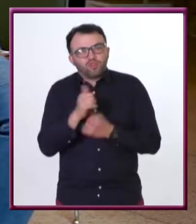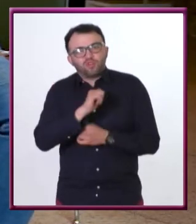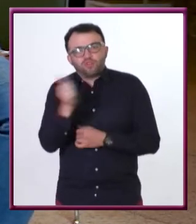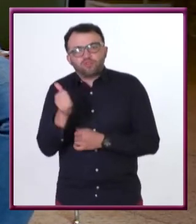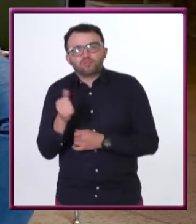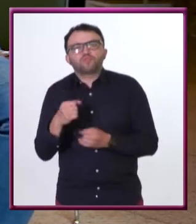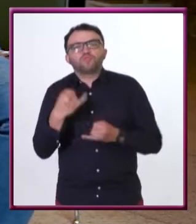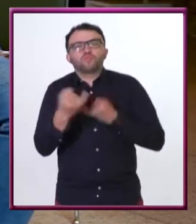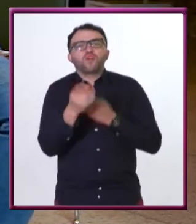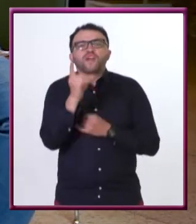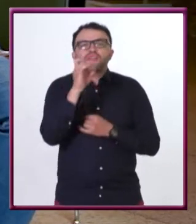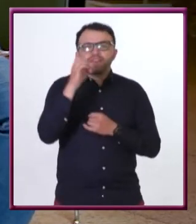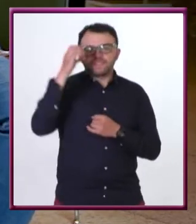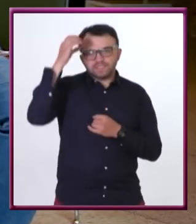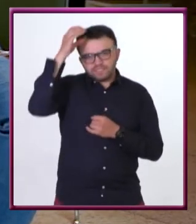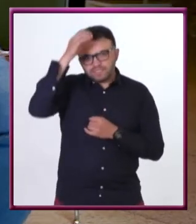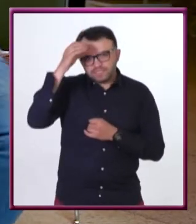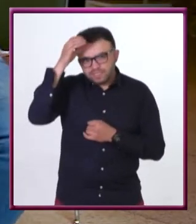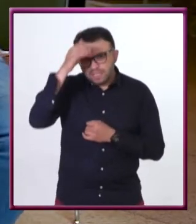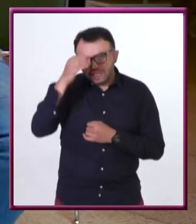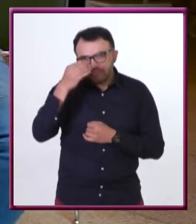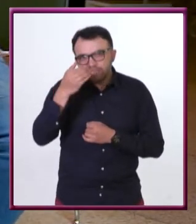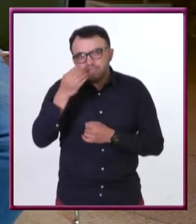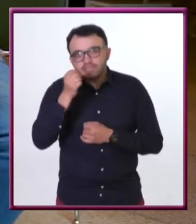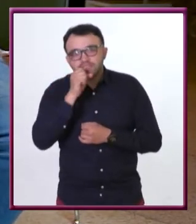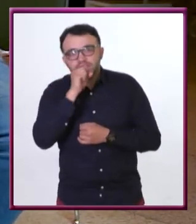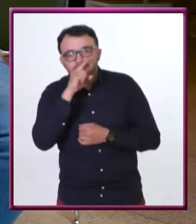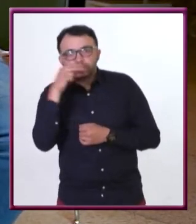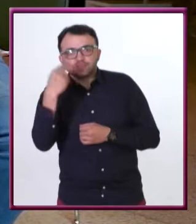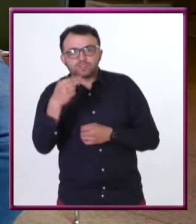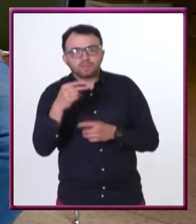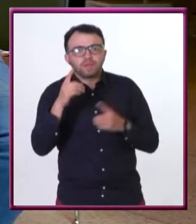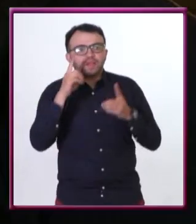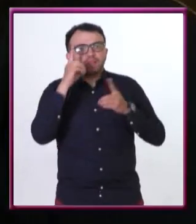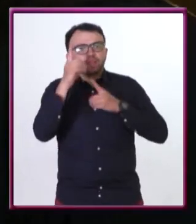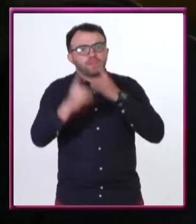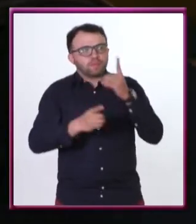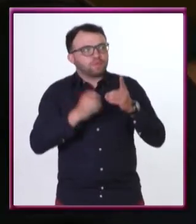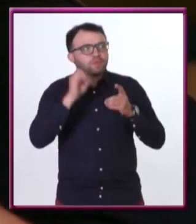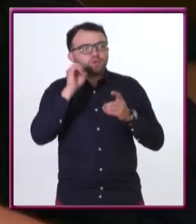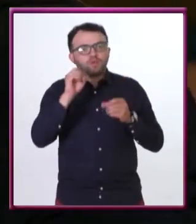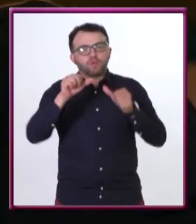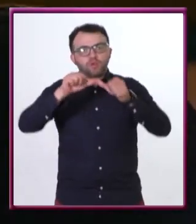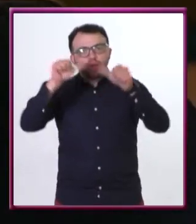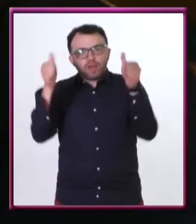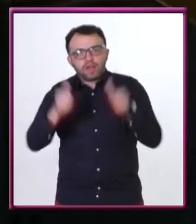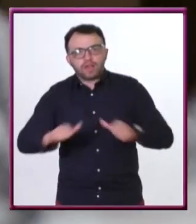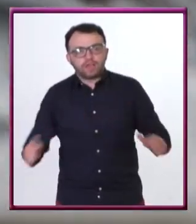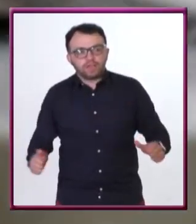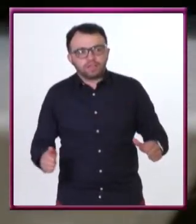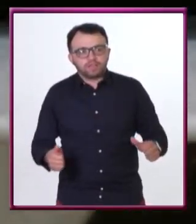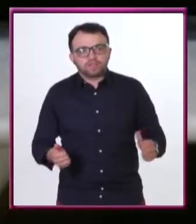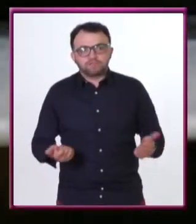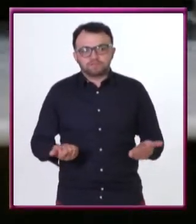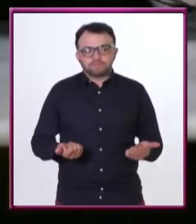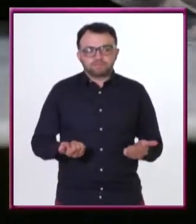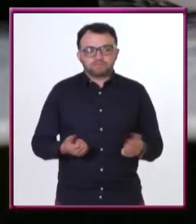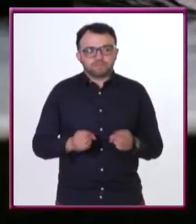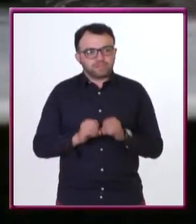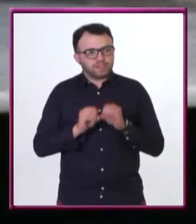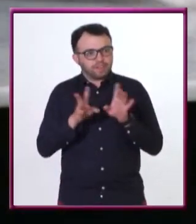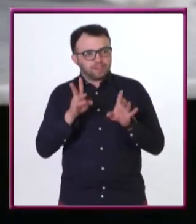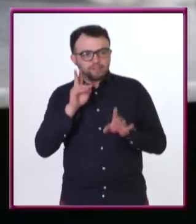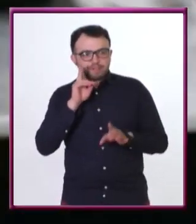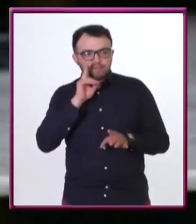de ciencia. Aunque otros también le llaman deporte o arte. ¿Ya sabes de cuál te hablo? Elemental, compañero. El único